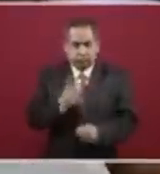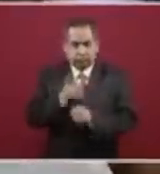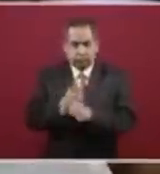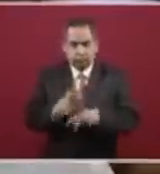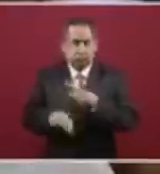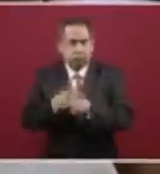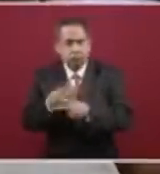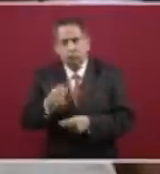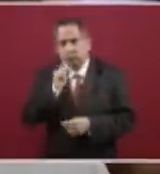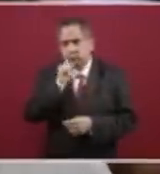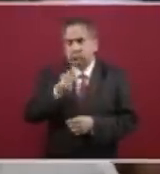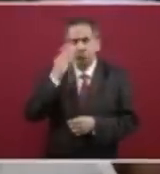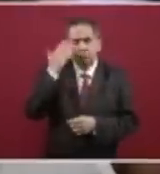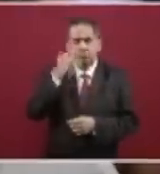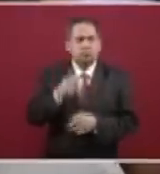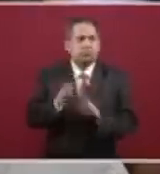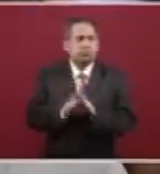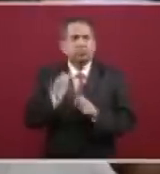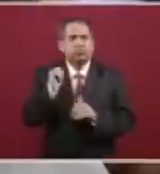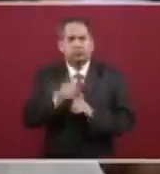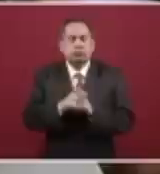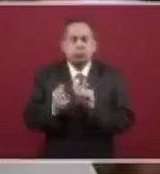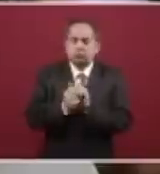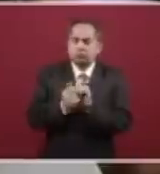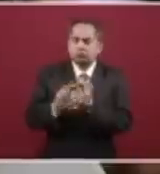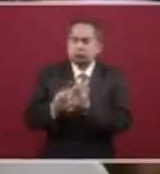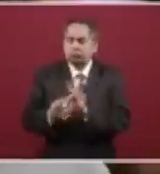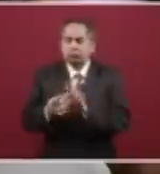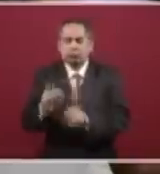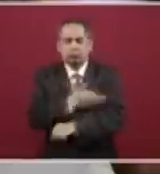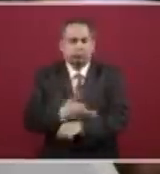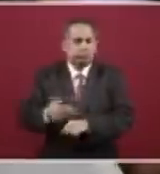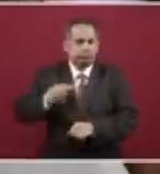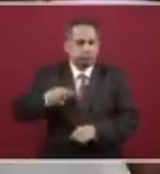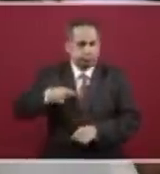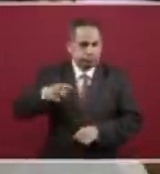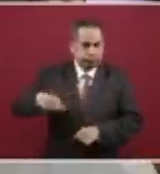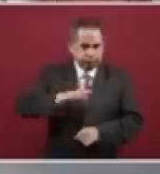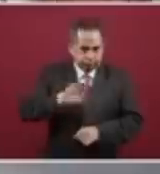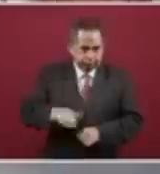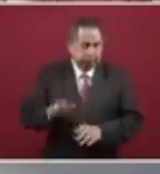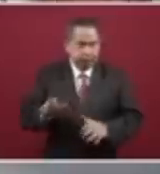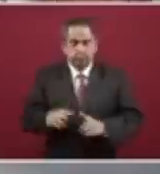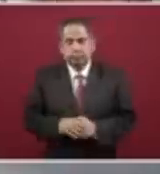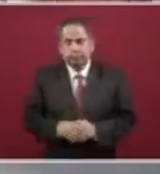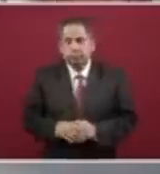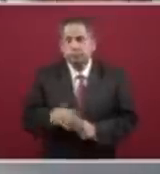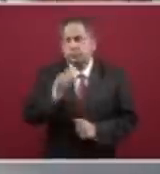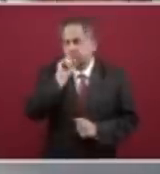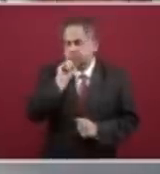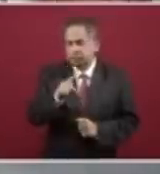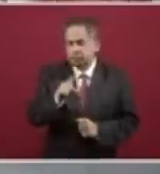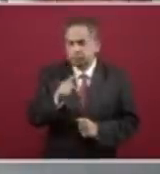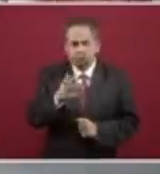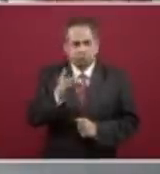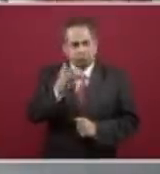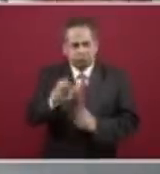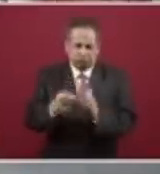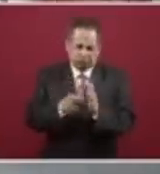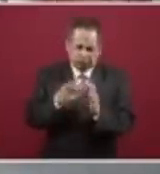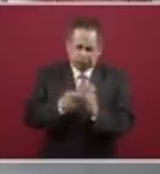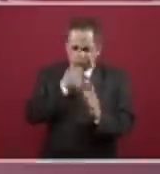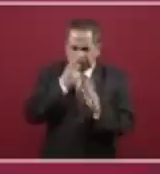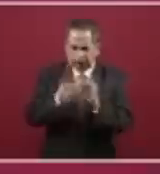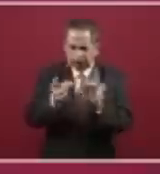saber también si va a tener un acercamiento con los familiares de las víctimas y también este insistir un poco en